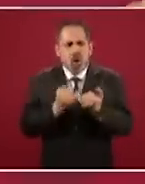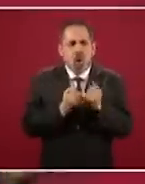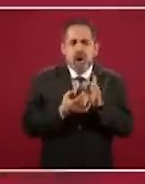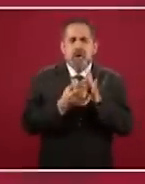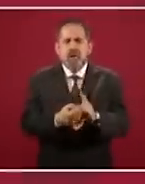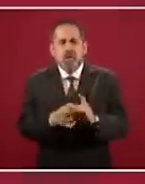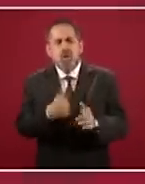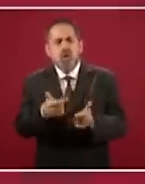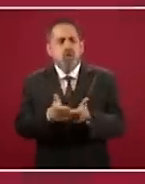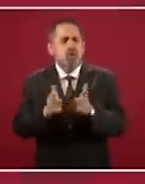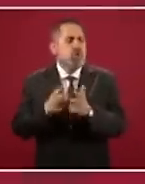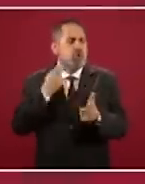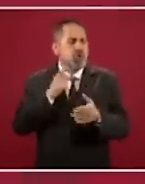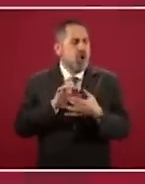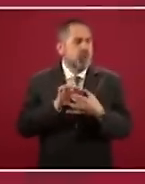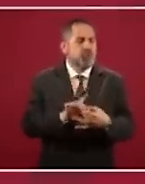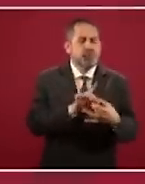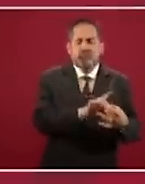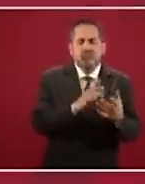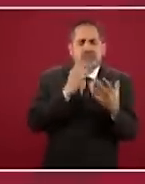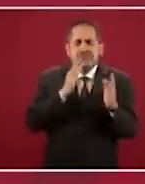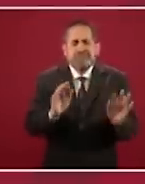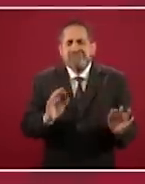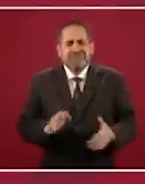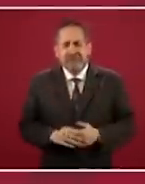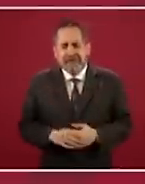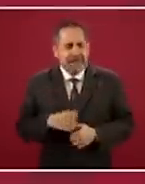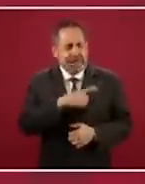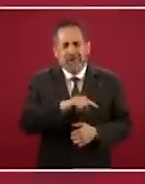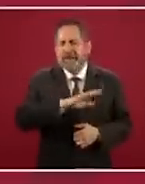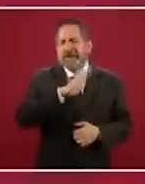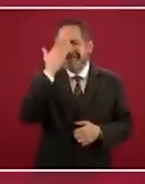cualquier otro partido. Entonces ellos saben qué se trató,